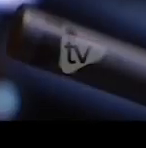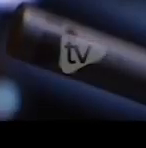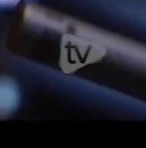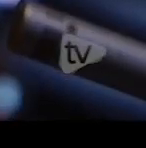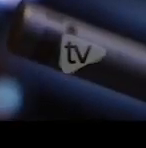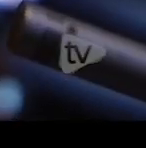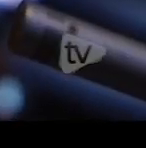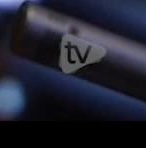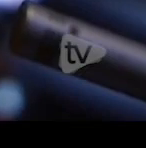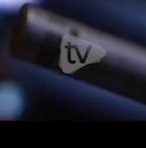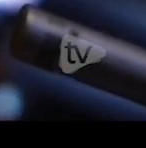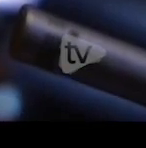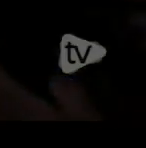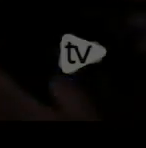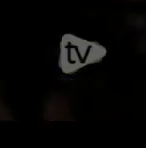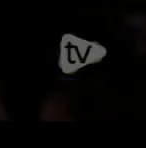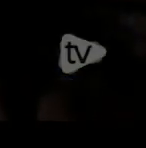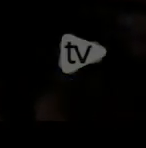canción.